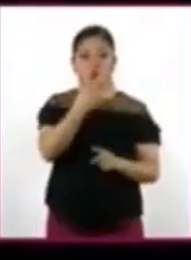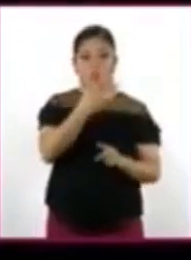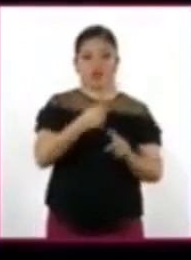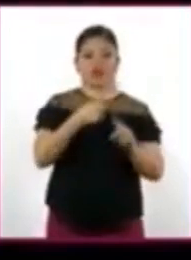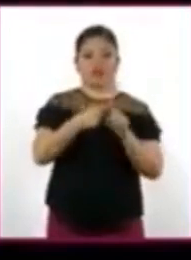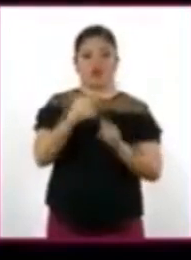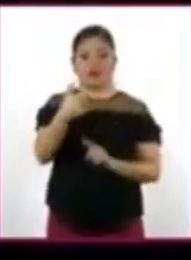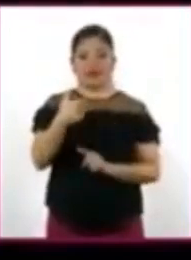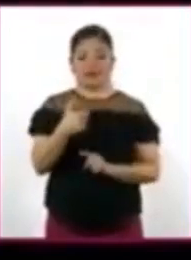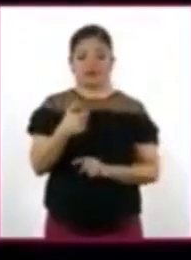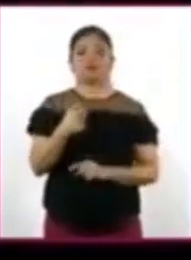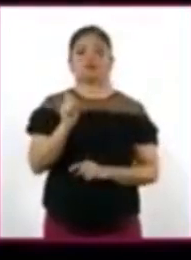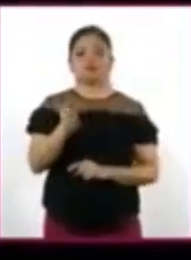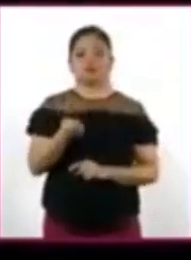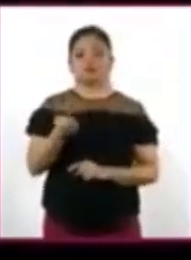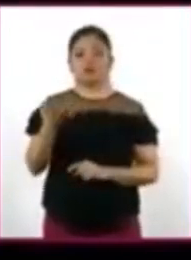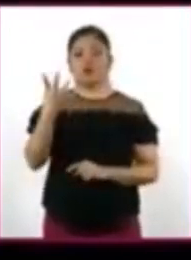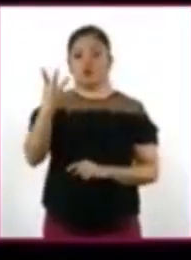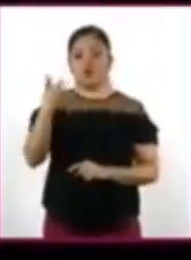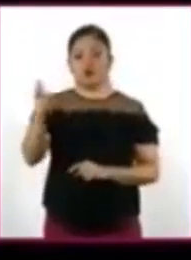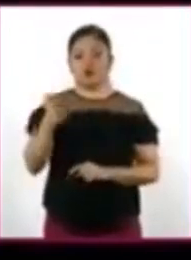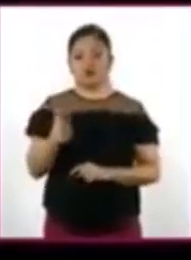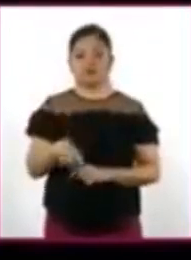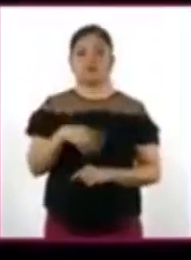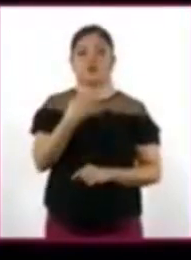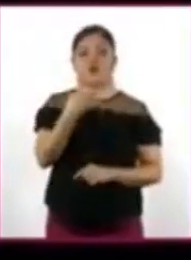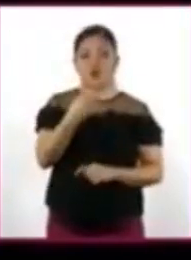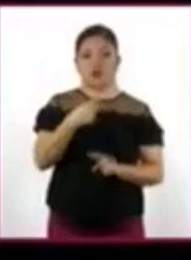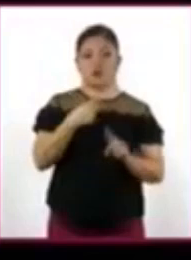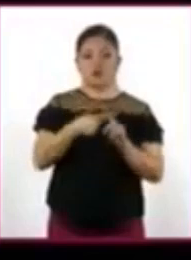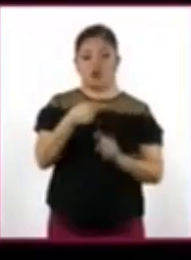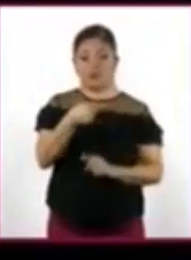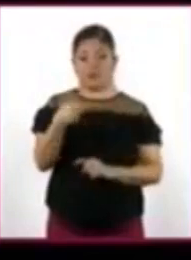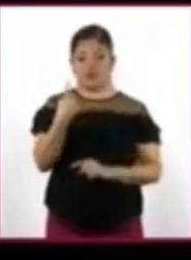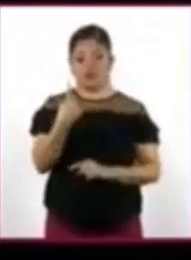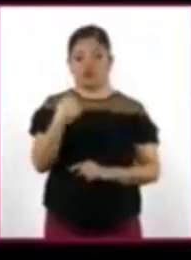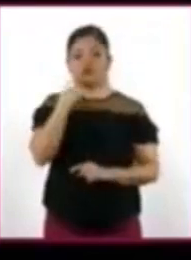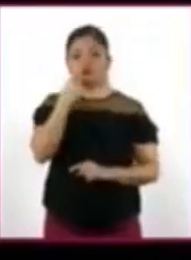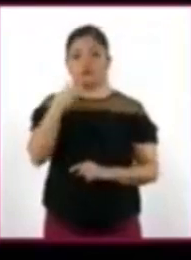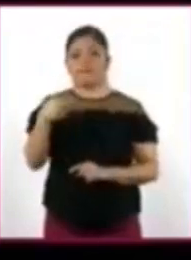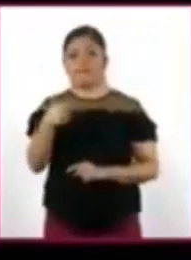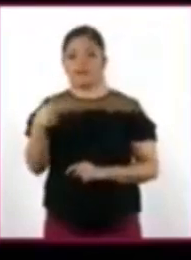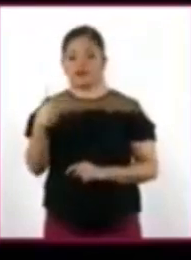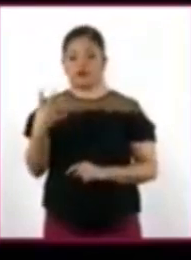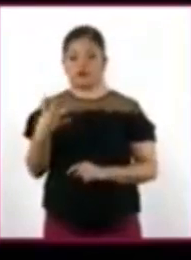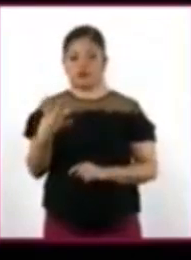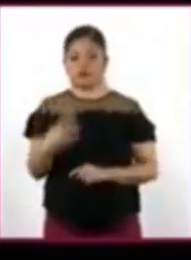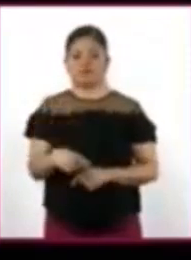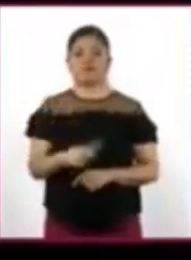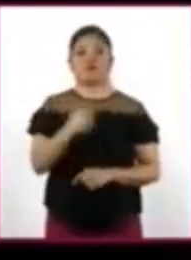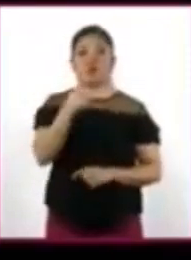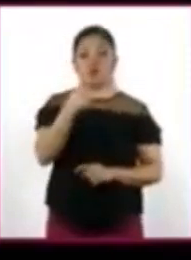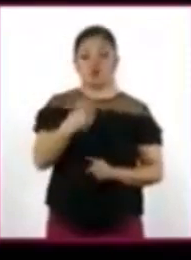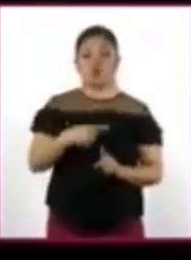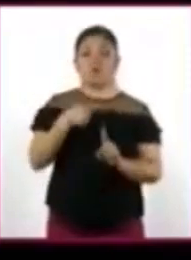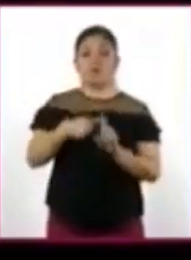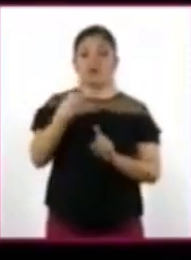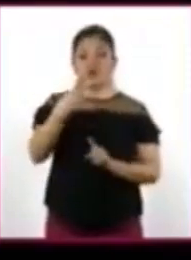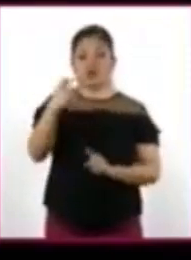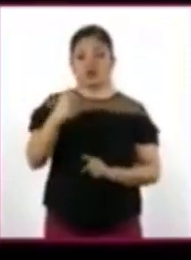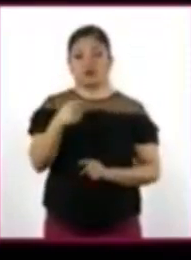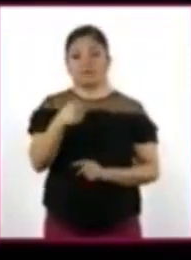x es 4x y 4 por menos 1 me va a dar menos 4. Entonces me queda 1 más 4x menos